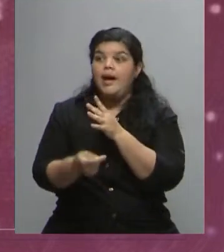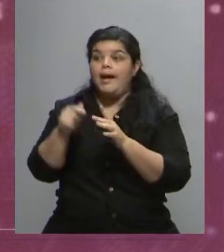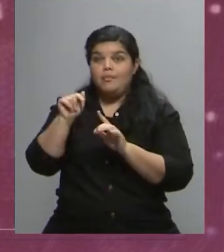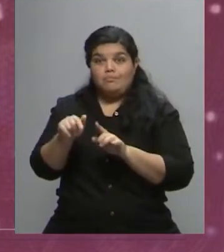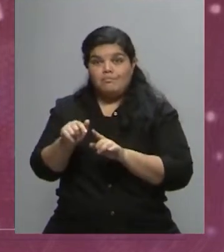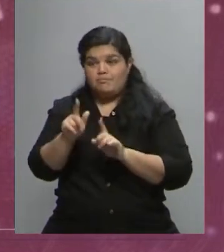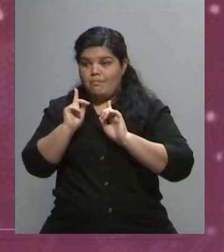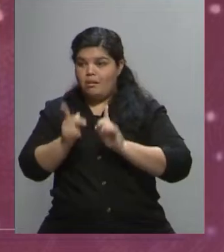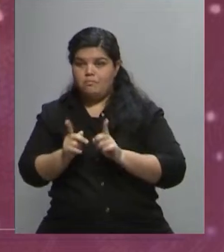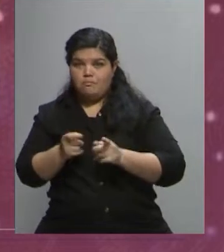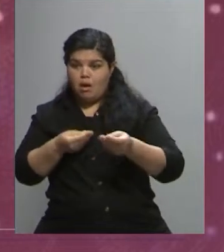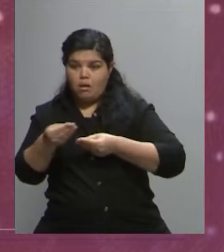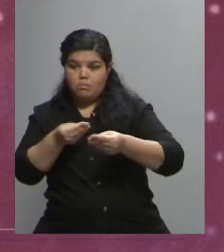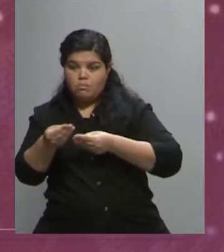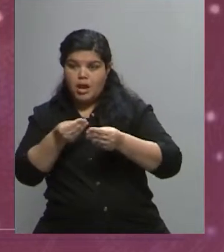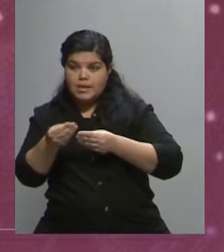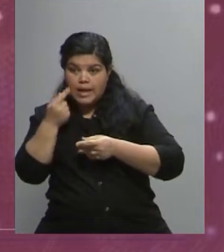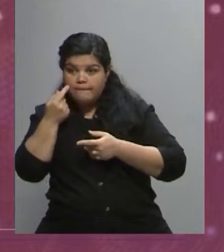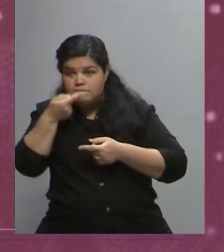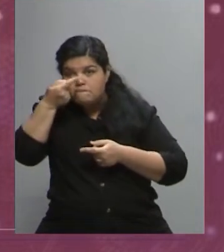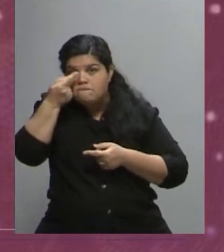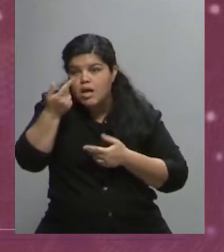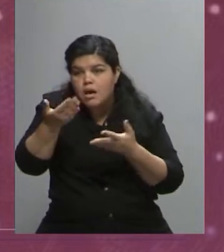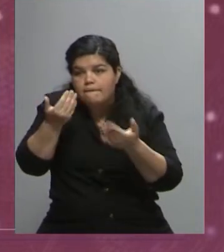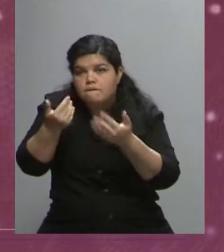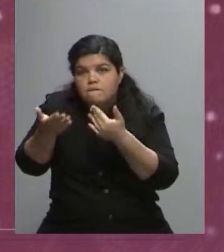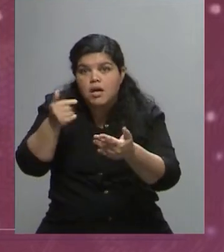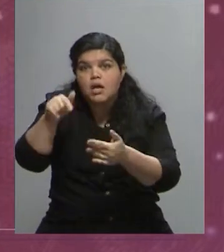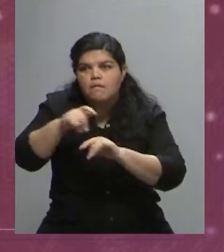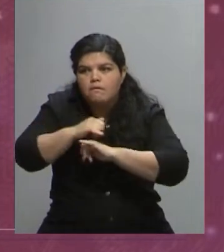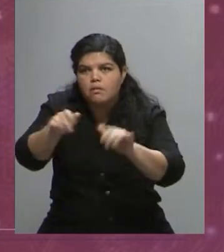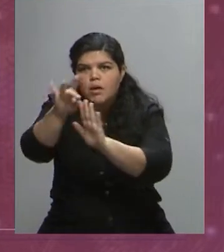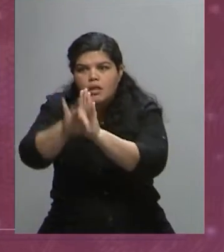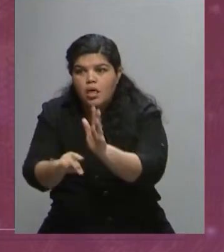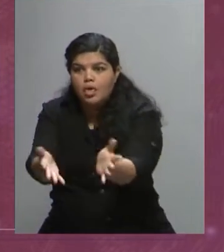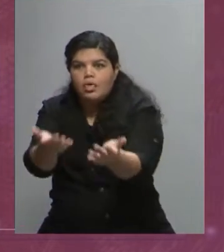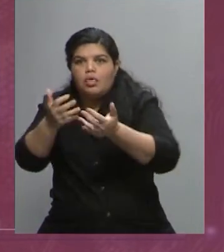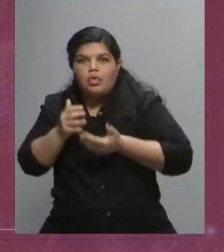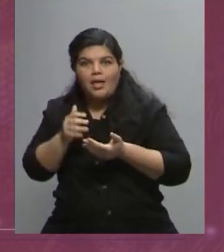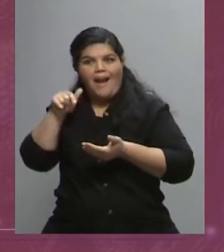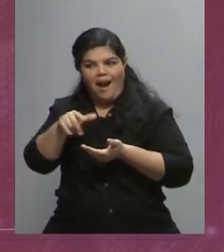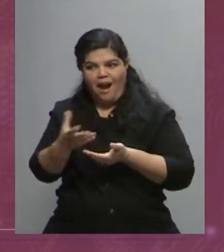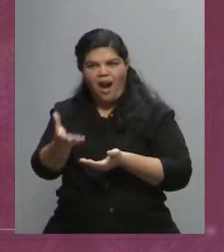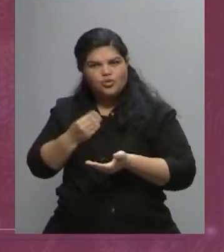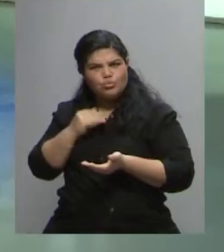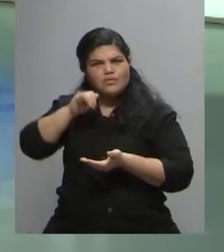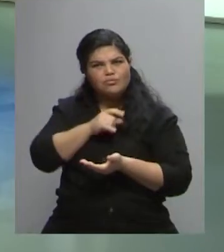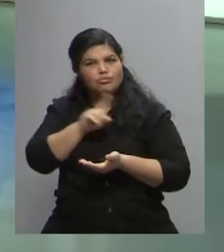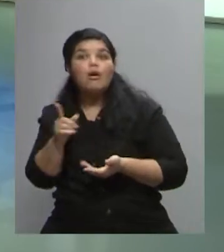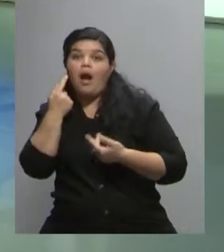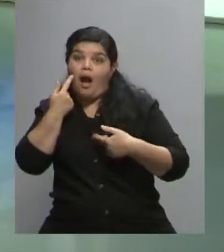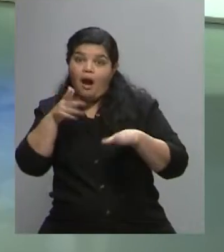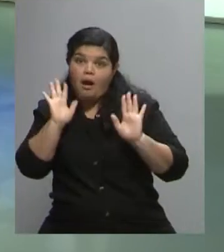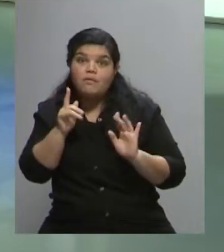estar interesadas o incluso los gobiernos o aquellos que tienen que brindar un servicio, si realmente es una herramienta útil, que uno entiende que es así. Pero bueno, ustedes son